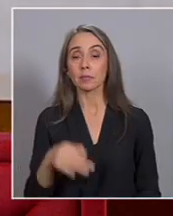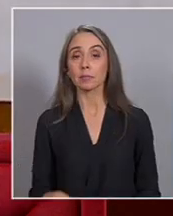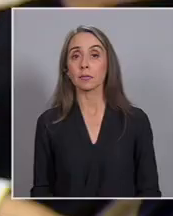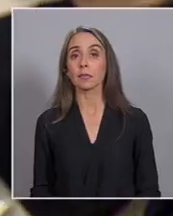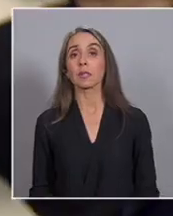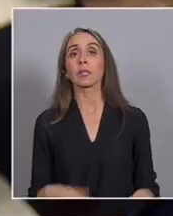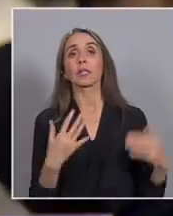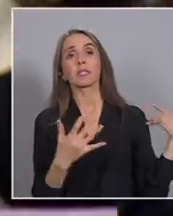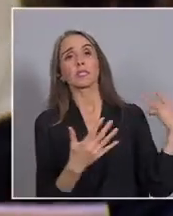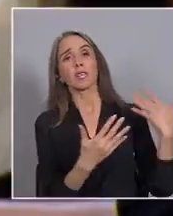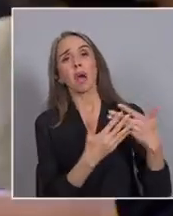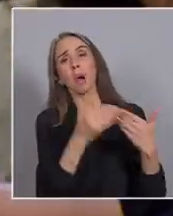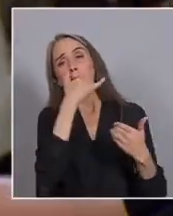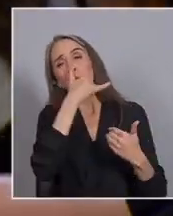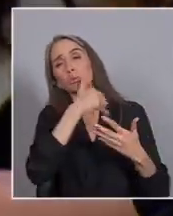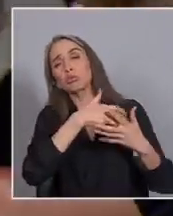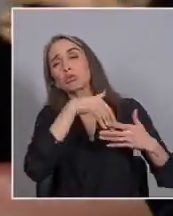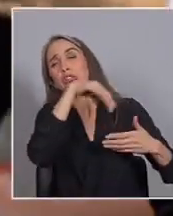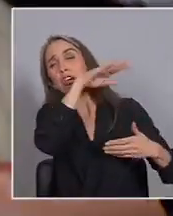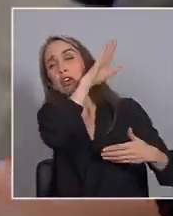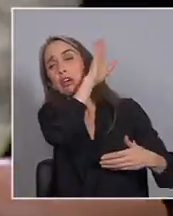que ha pasado mucho tiempo.